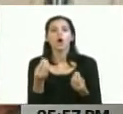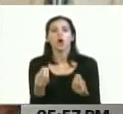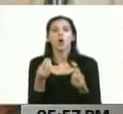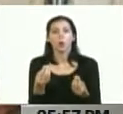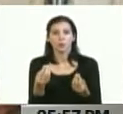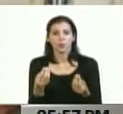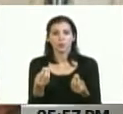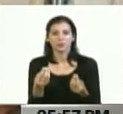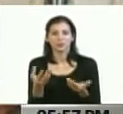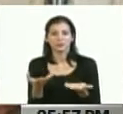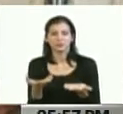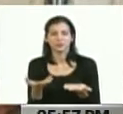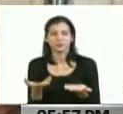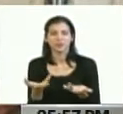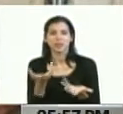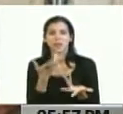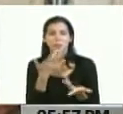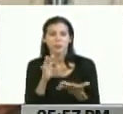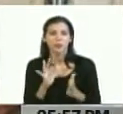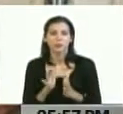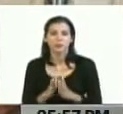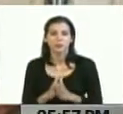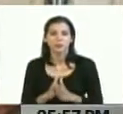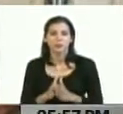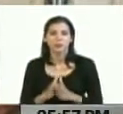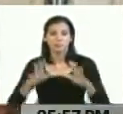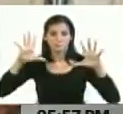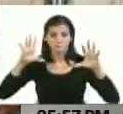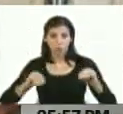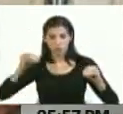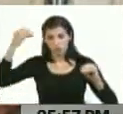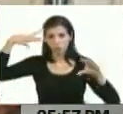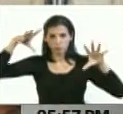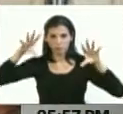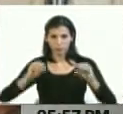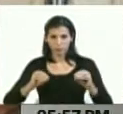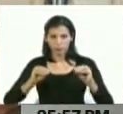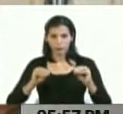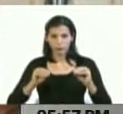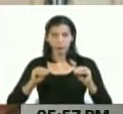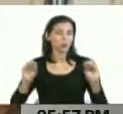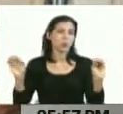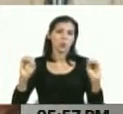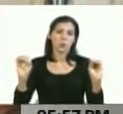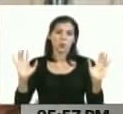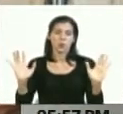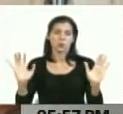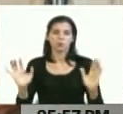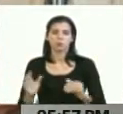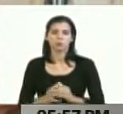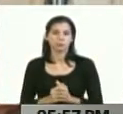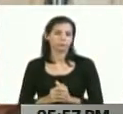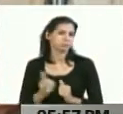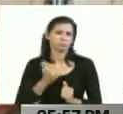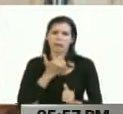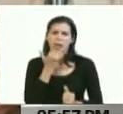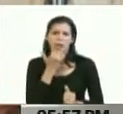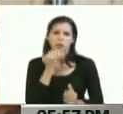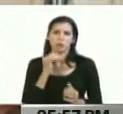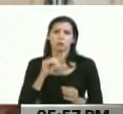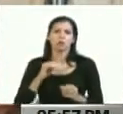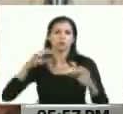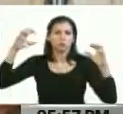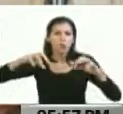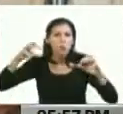comportando, inclusive cuando hay interrupción del servicio propia o por alguna situación, sea climática, sea